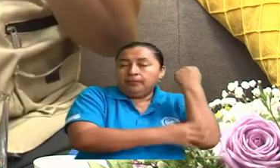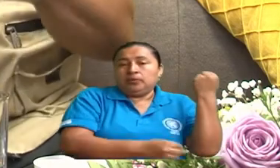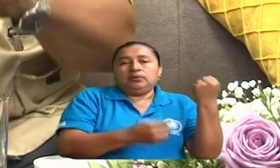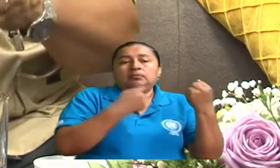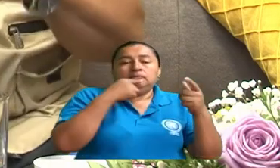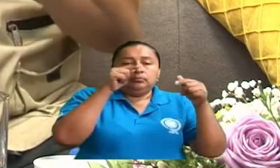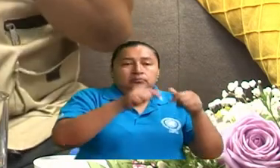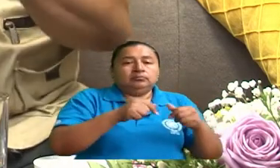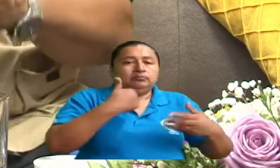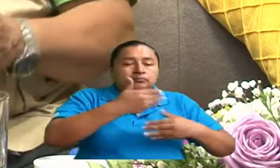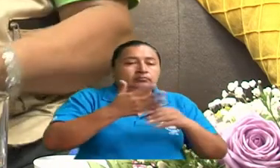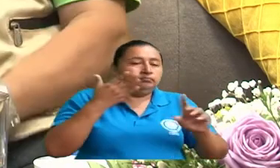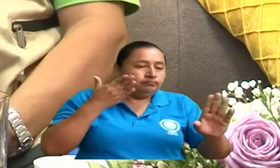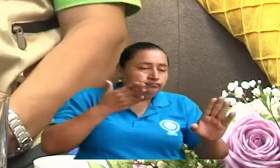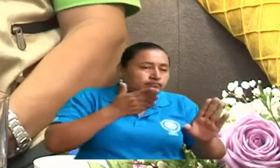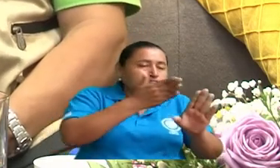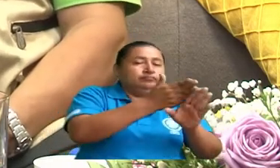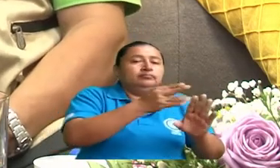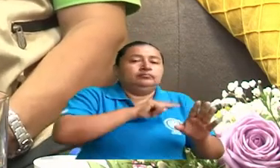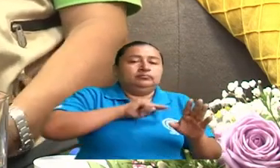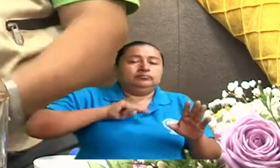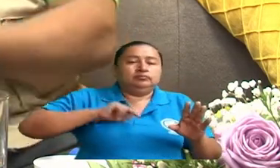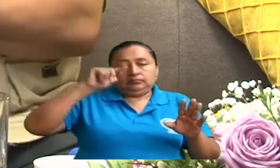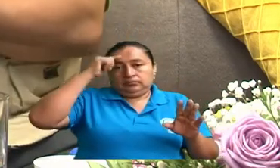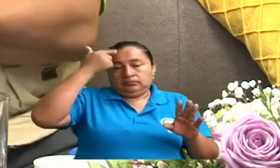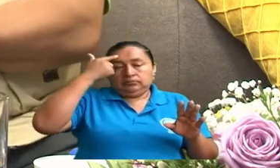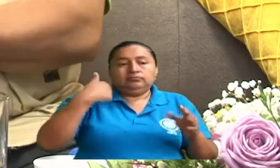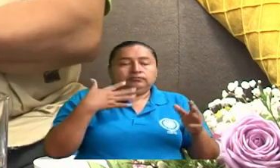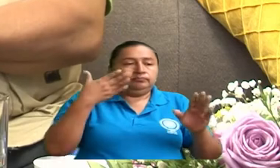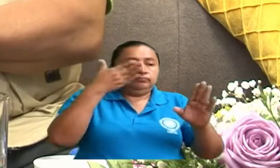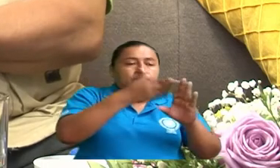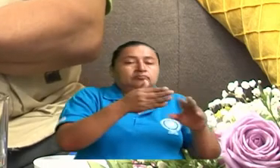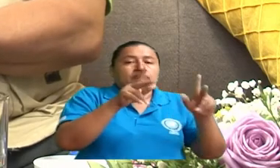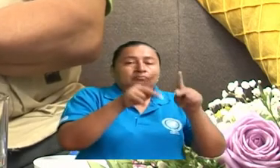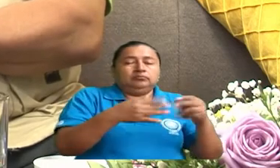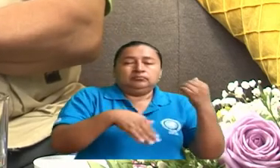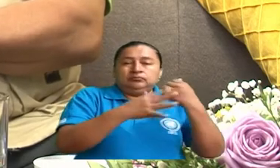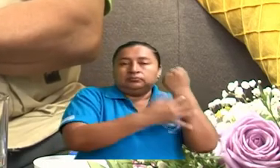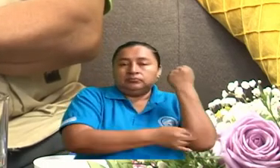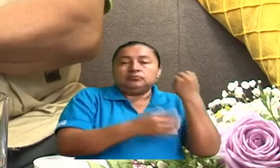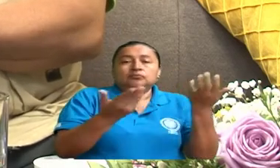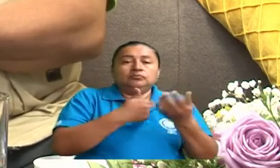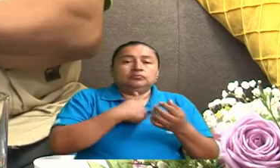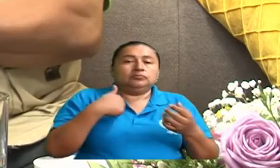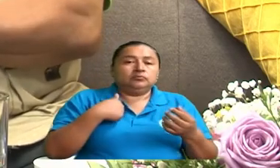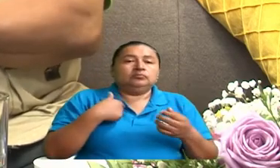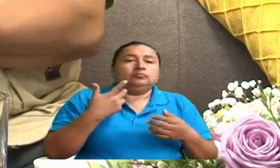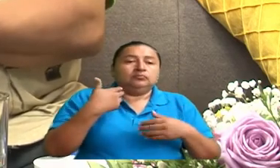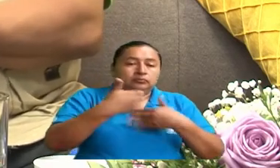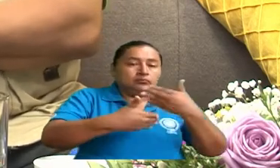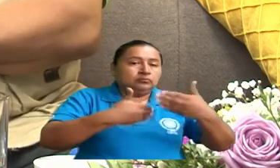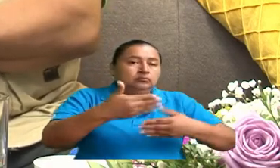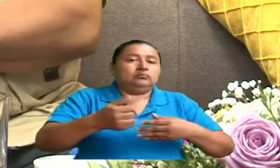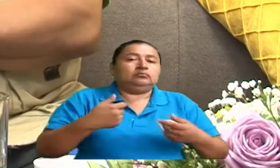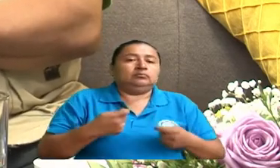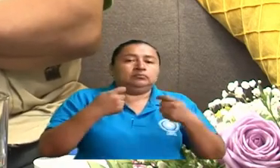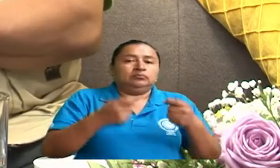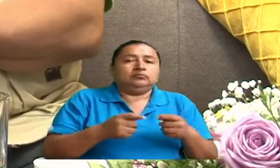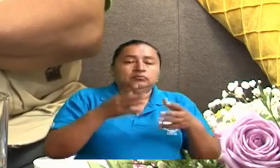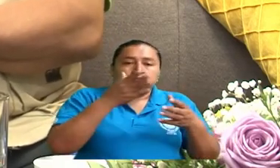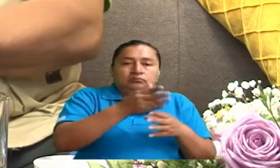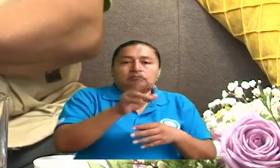esa es la línea que tiene nuestro gobierno de llegar a este sector, ¿verdad? Okay. ¿Y cómo lo está haciendo? A través de Renica, a